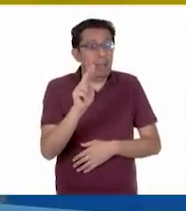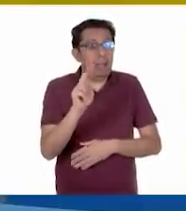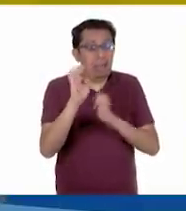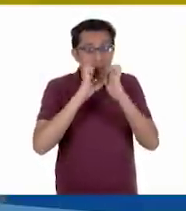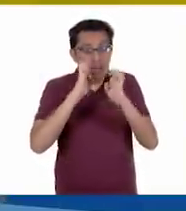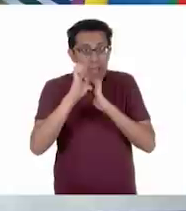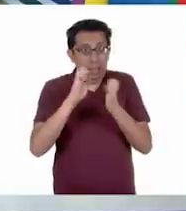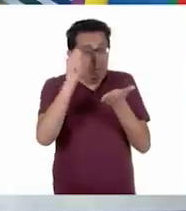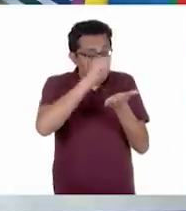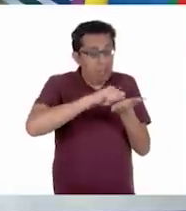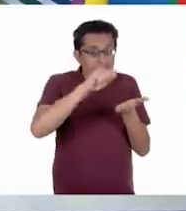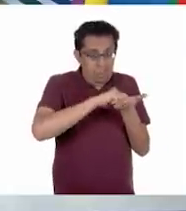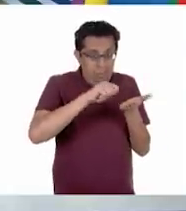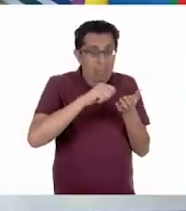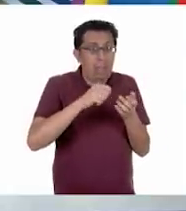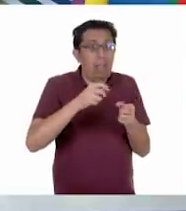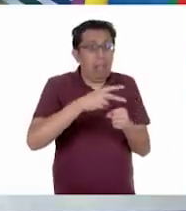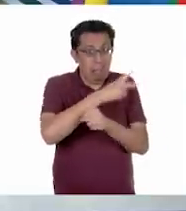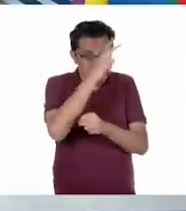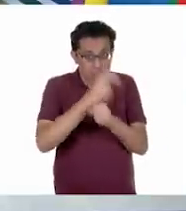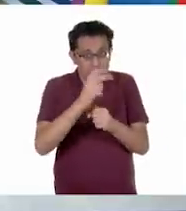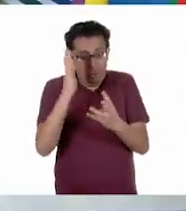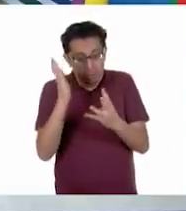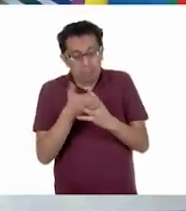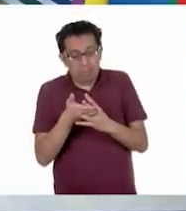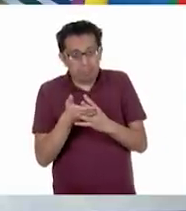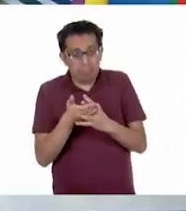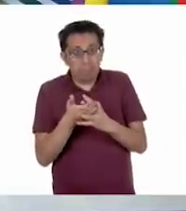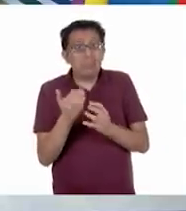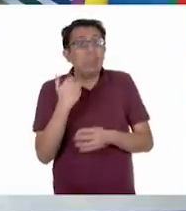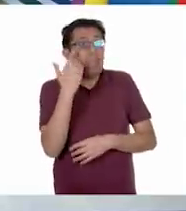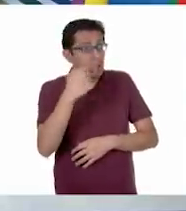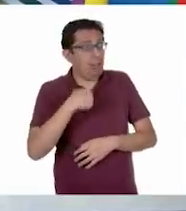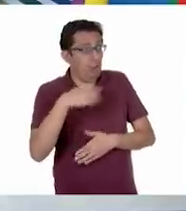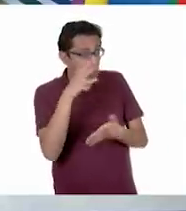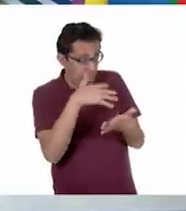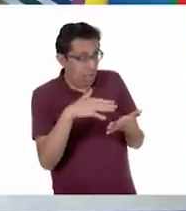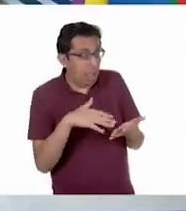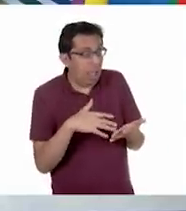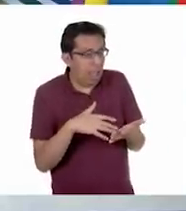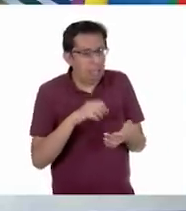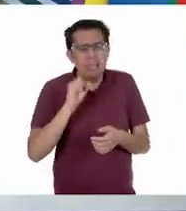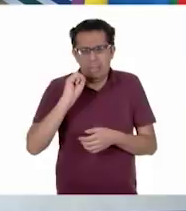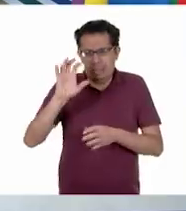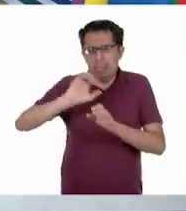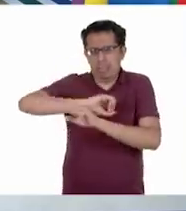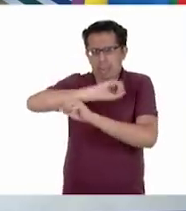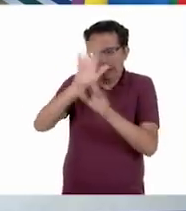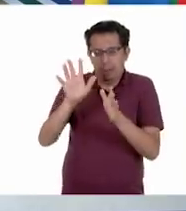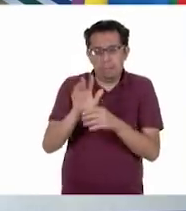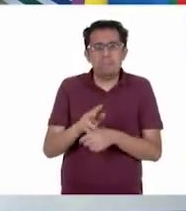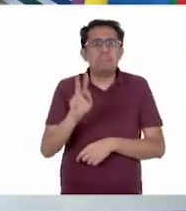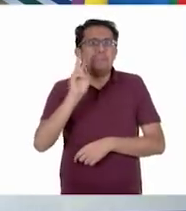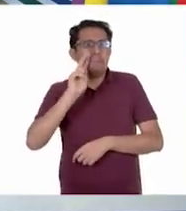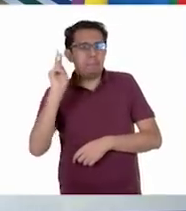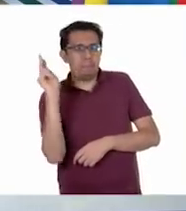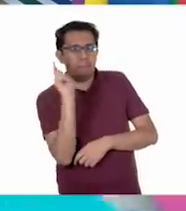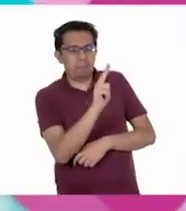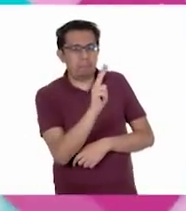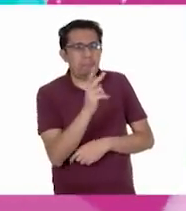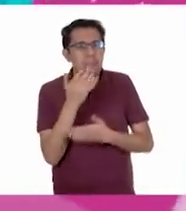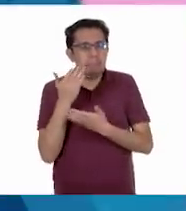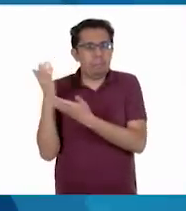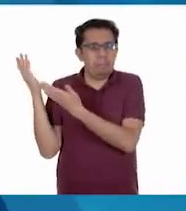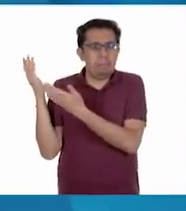esta entrevista? Muy bien, ¿les parece si yo leo lo que dice? Por supuesto. Muy bien, entonces, bueno, veamos la segunda